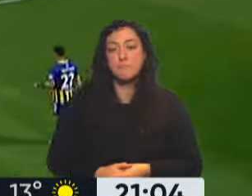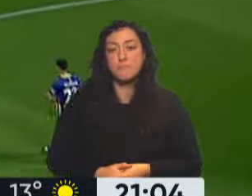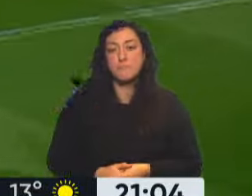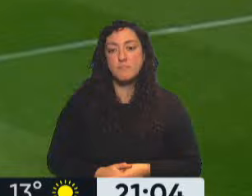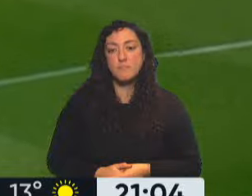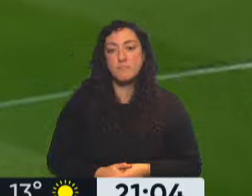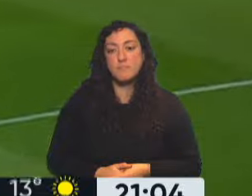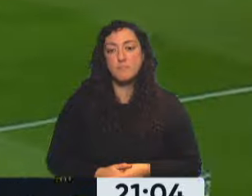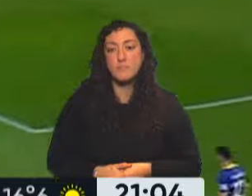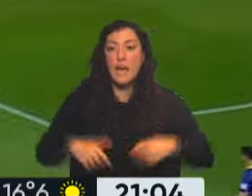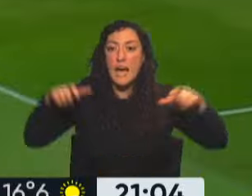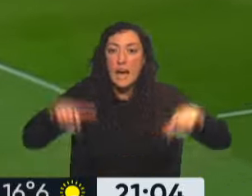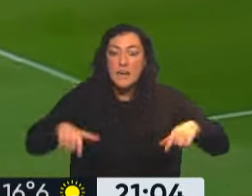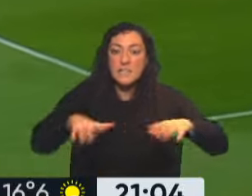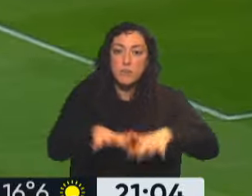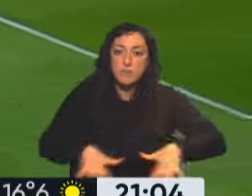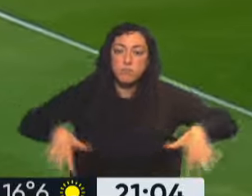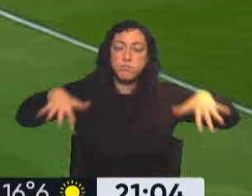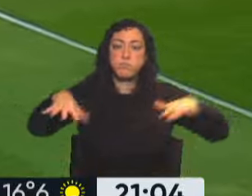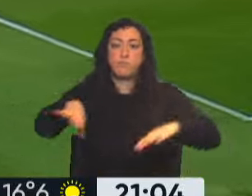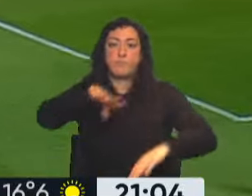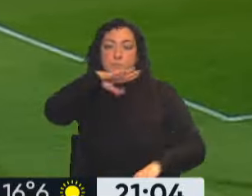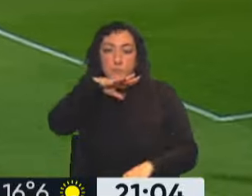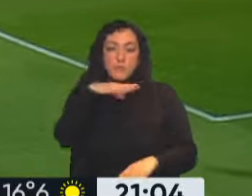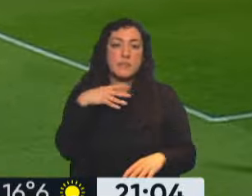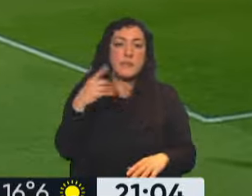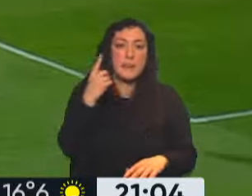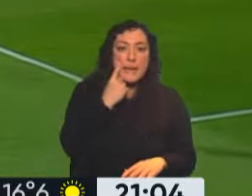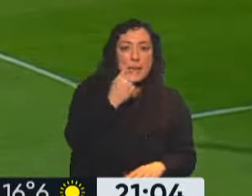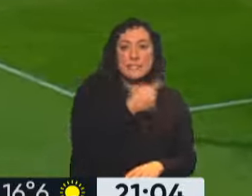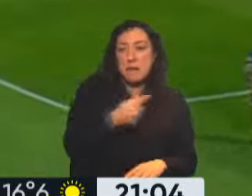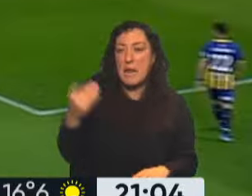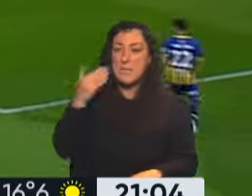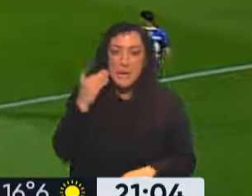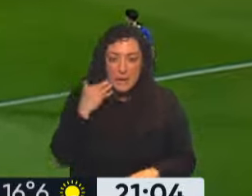Estadio lleno, ¿eh? Día de semana, a la tarde.